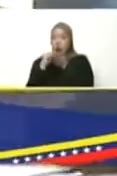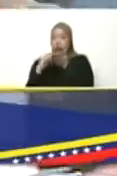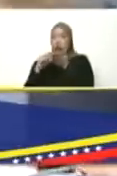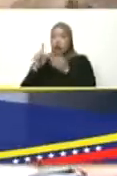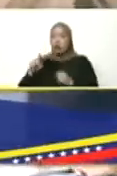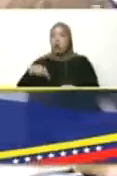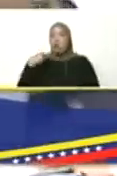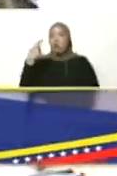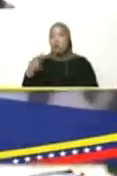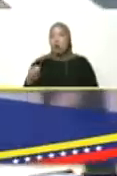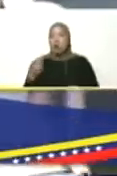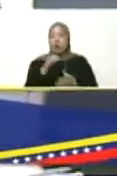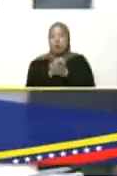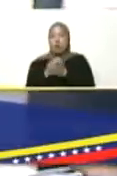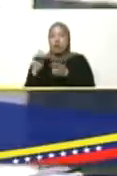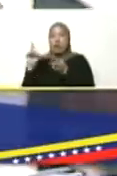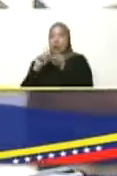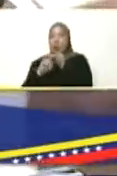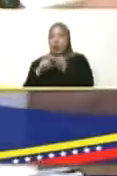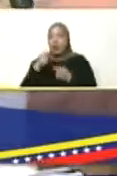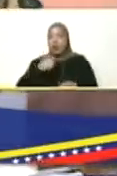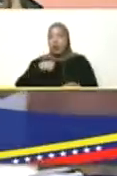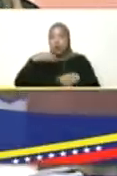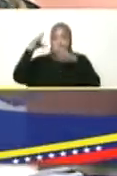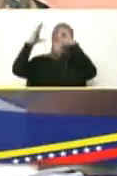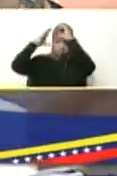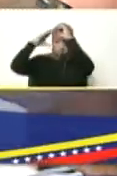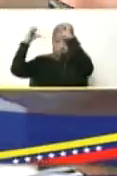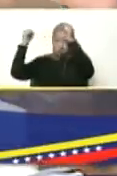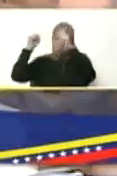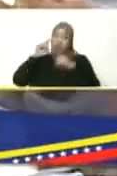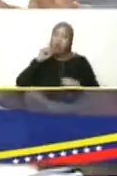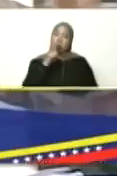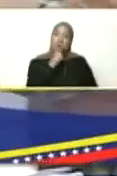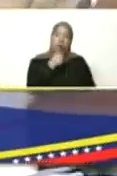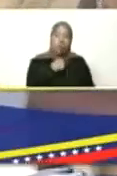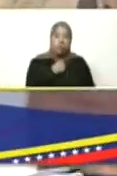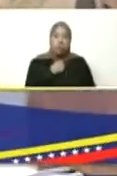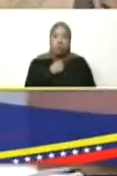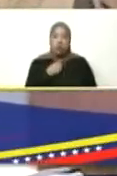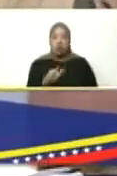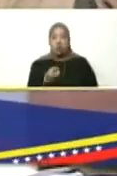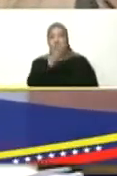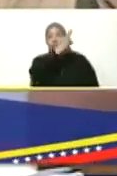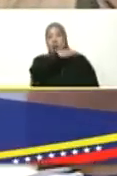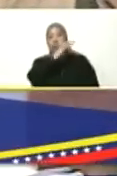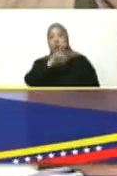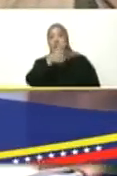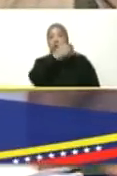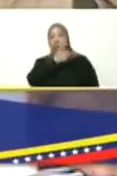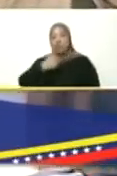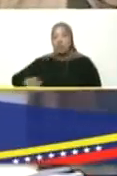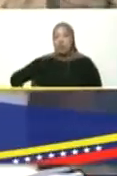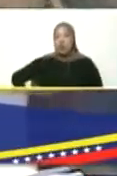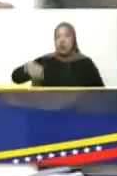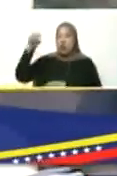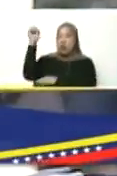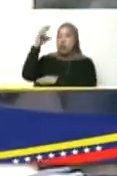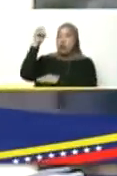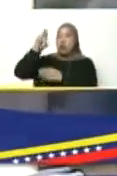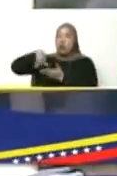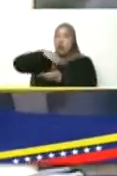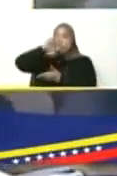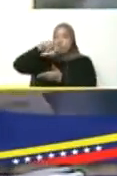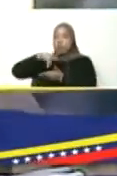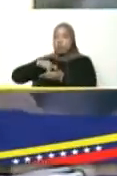Luego le tocó a Cilia y me nombraron canciller, ¿ustedes se acuerdan? Bueno, y Cilia le tocó ser presidenta de la Asamblea Nacional